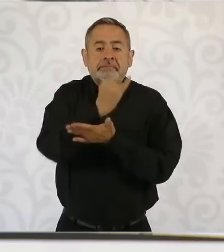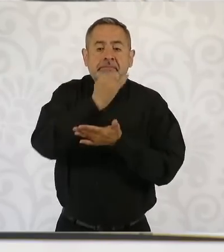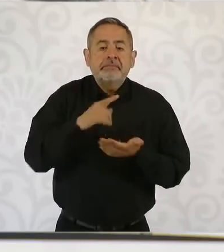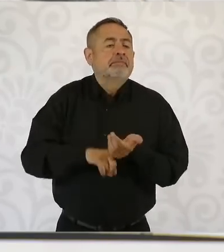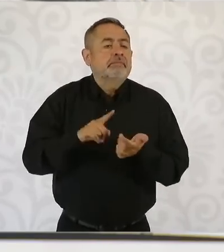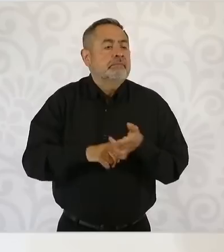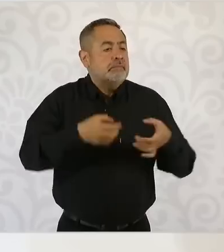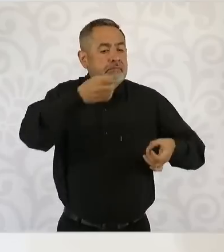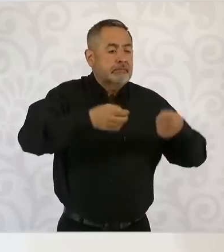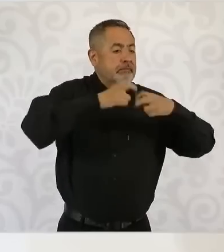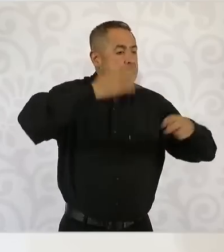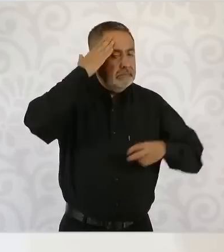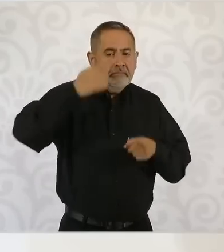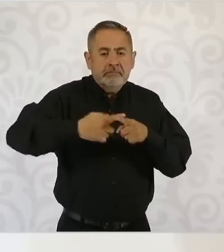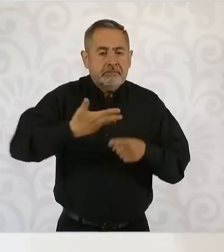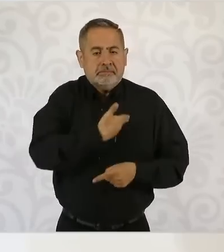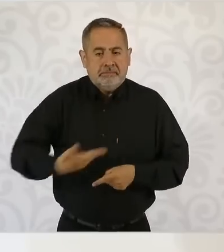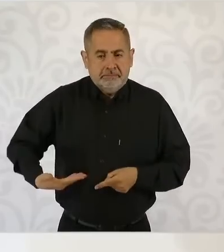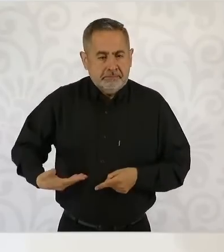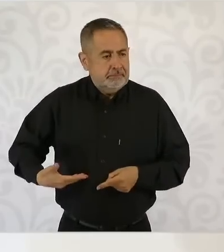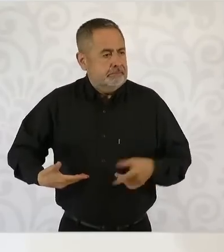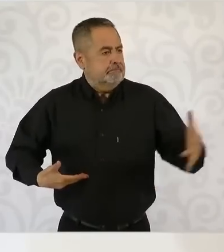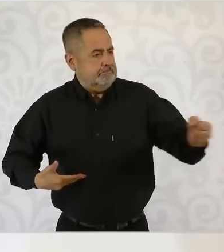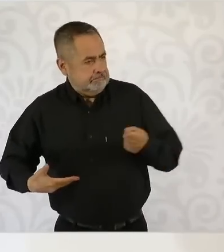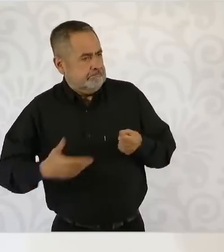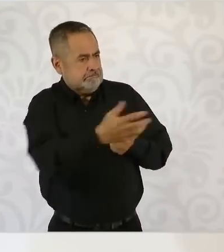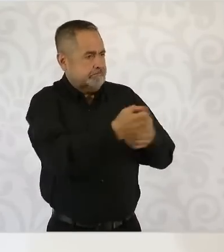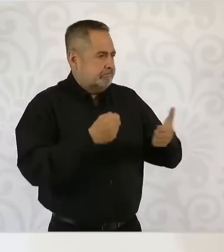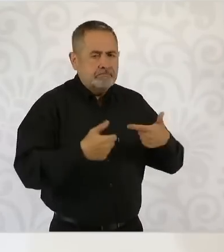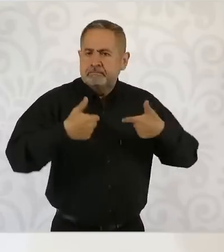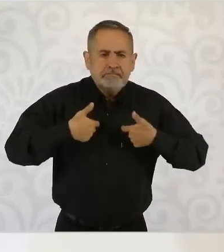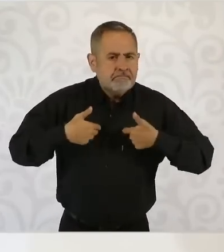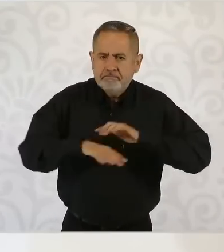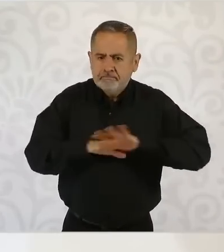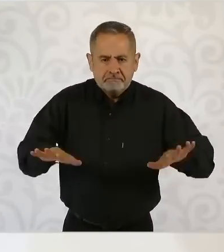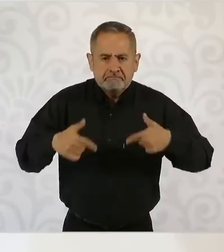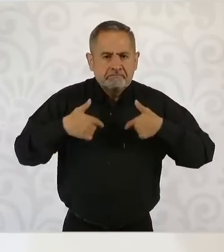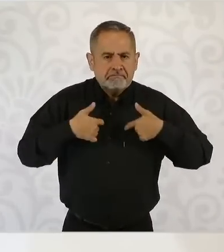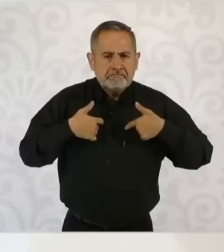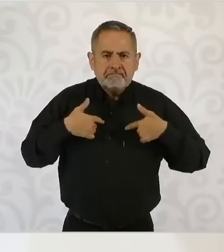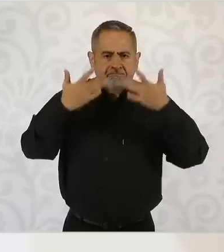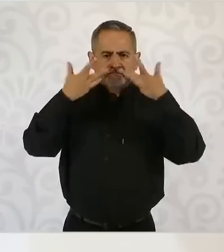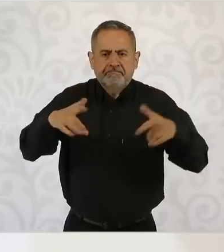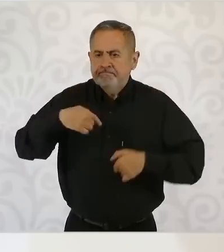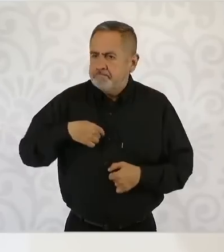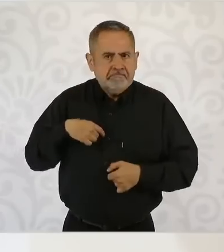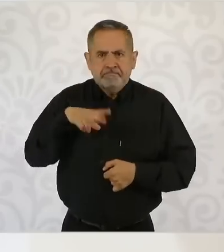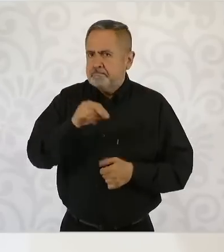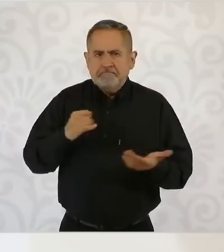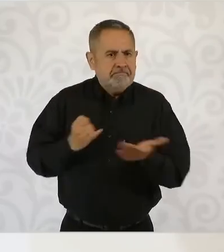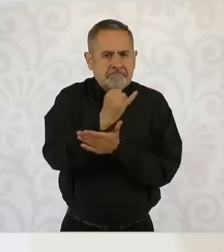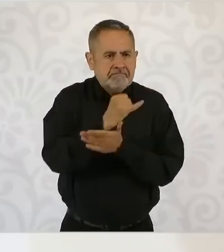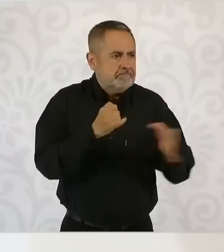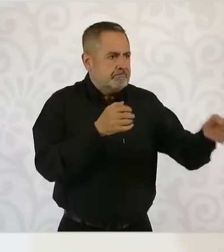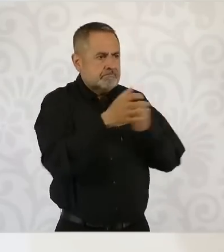los ministros y a las ministras el presidente, y en mi caso yo renuncié a que la presidenta decidiera a los